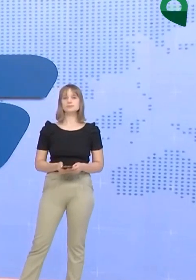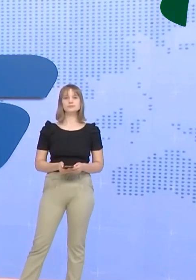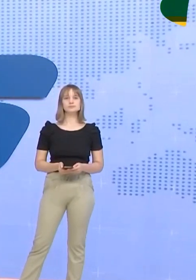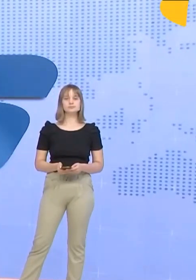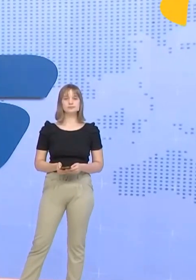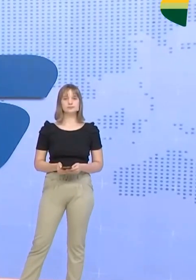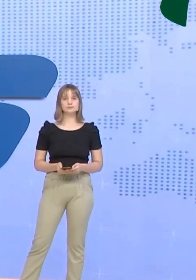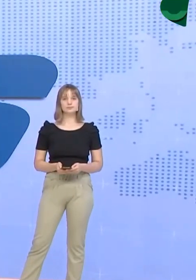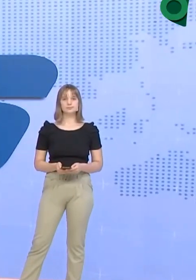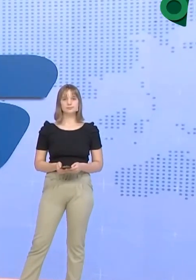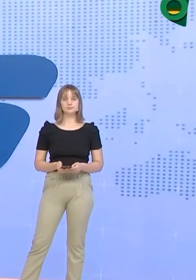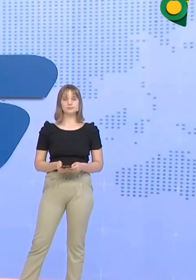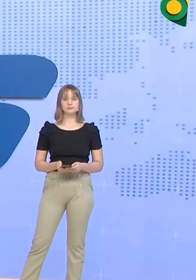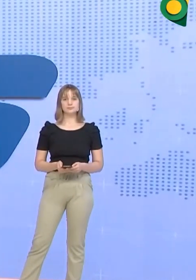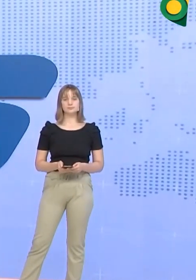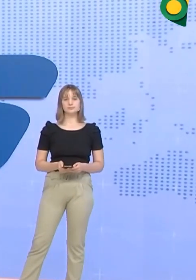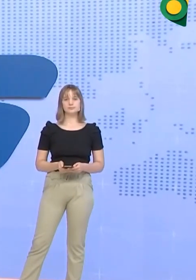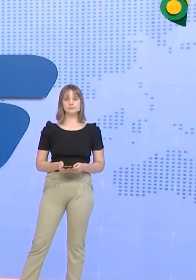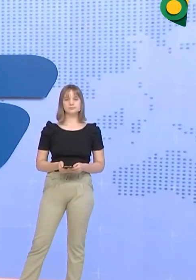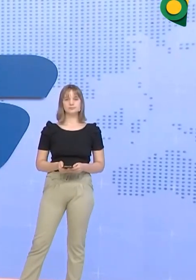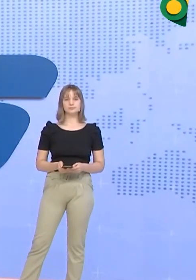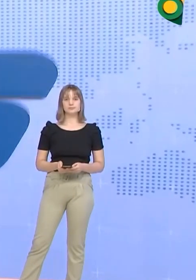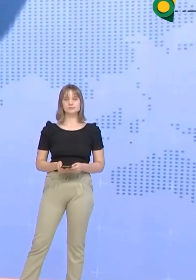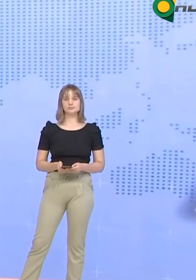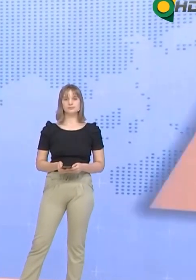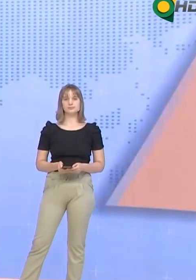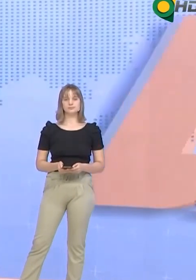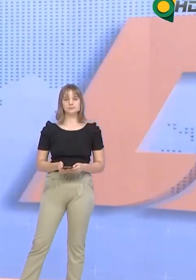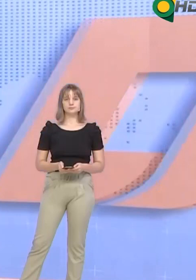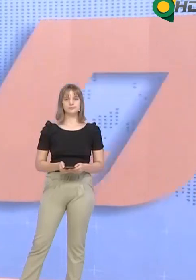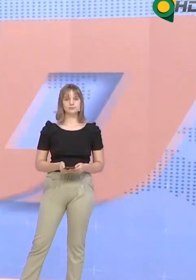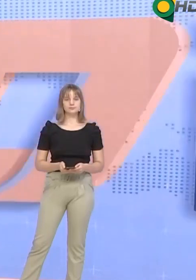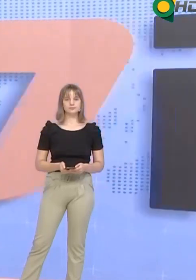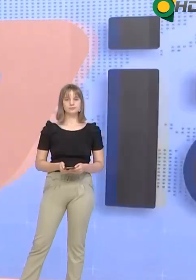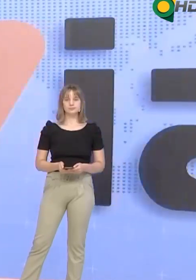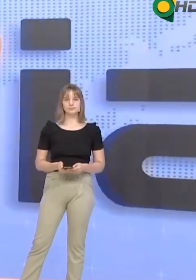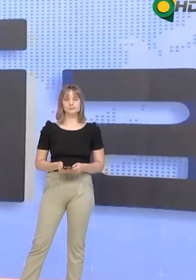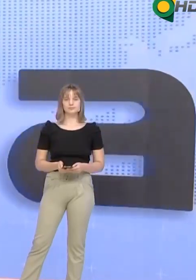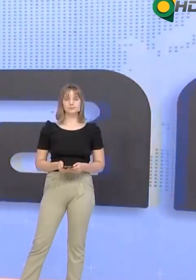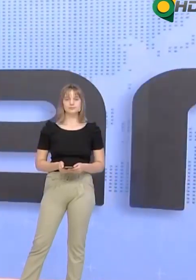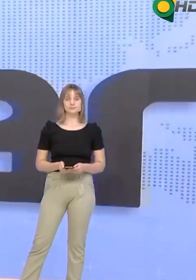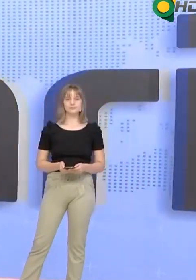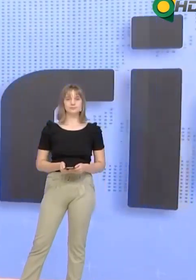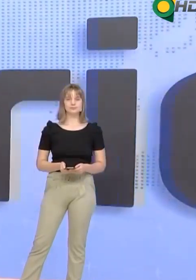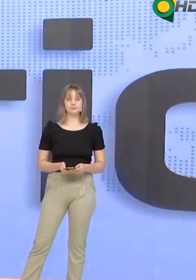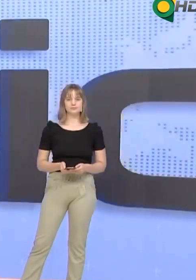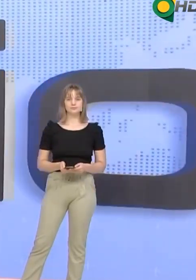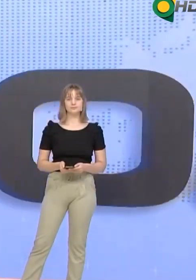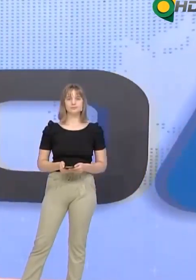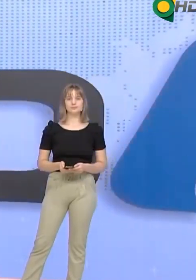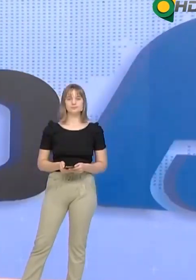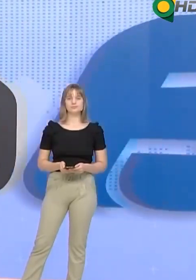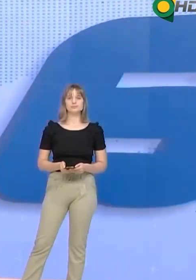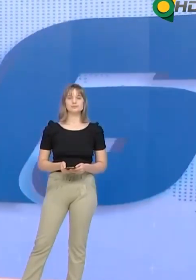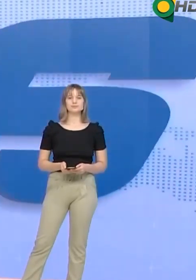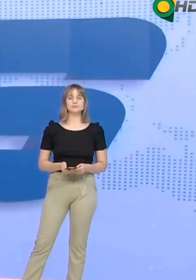Ya nos encontramos en comunicación con Verónica García, a quien le agradecemos, por supuesto, estos minutos. Verónica, buen día. Valentina y Florencia te saludan